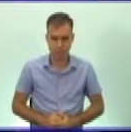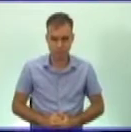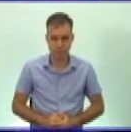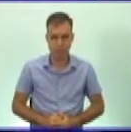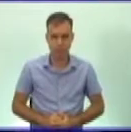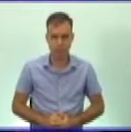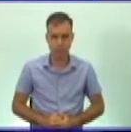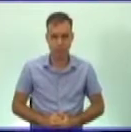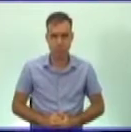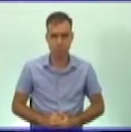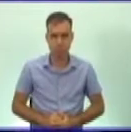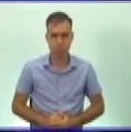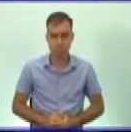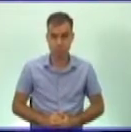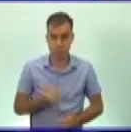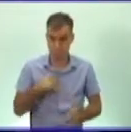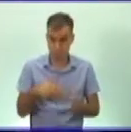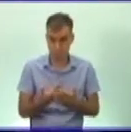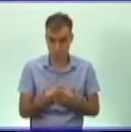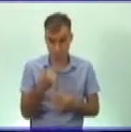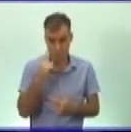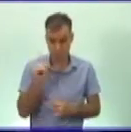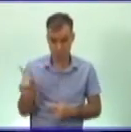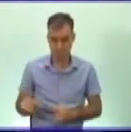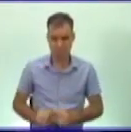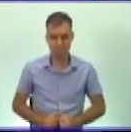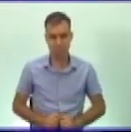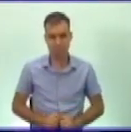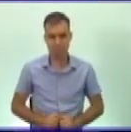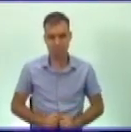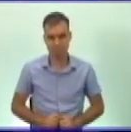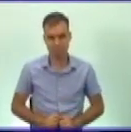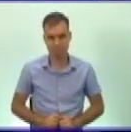ejercicio. Les voy a proponer el primero.